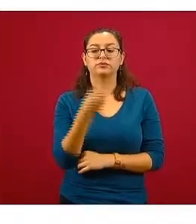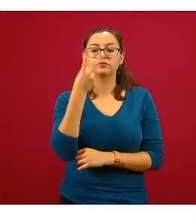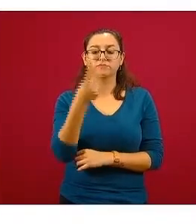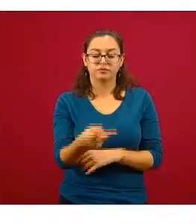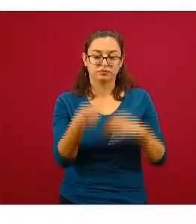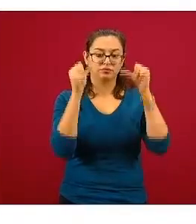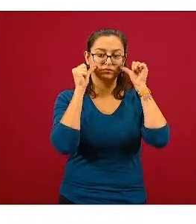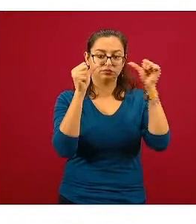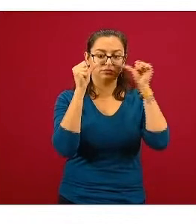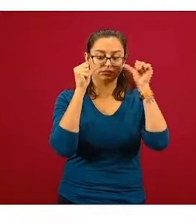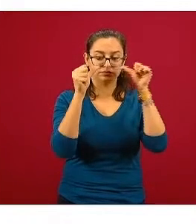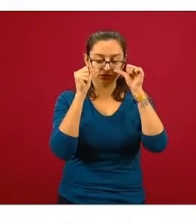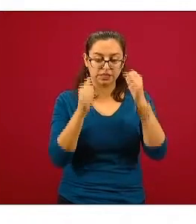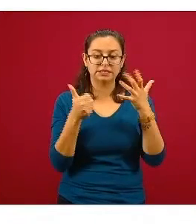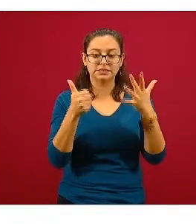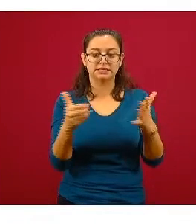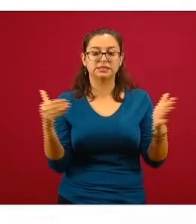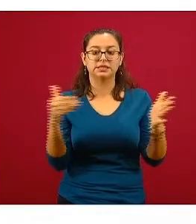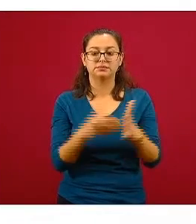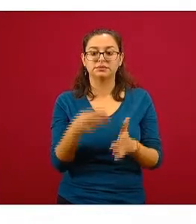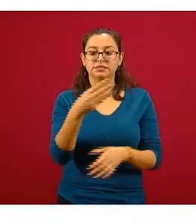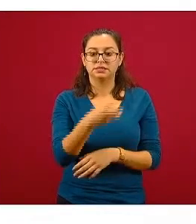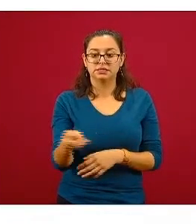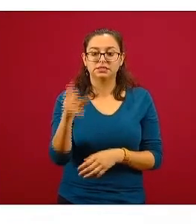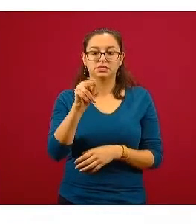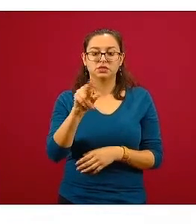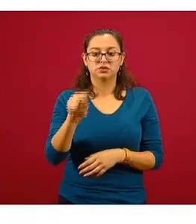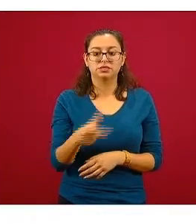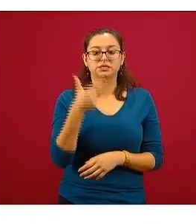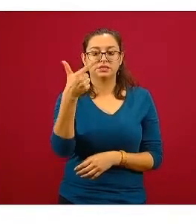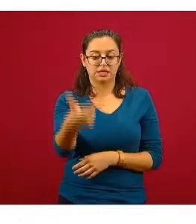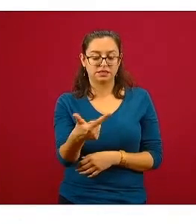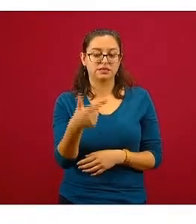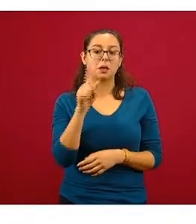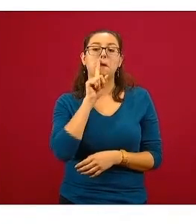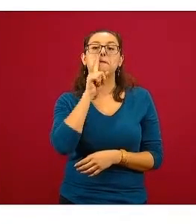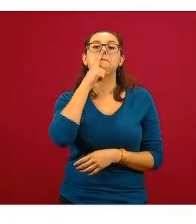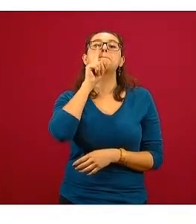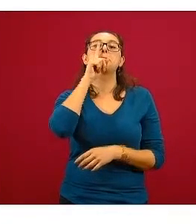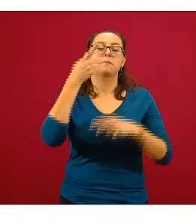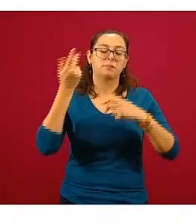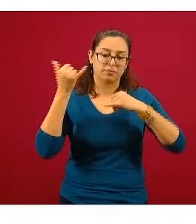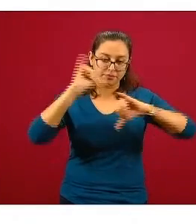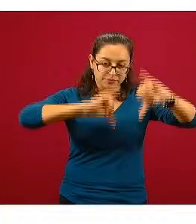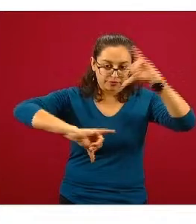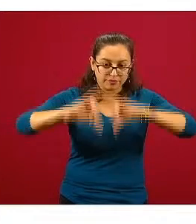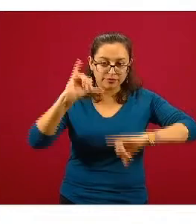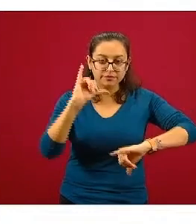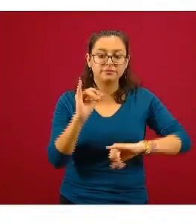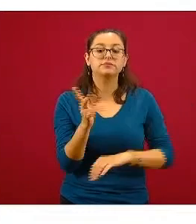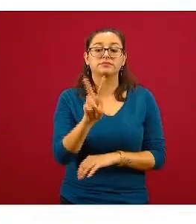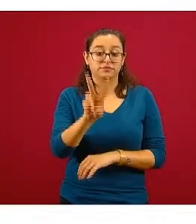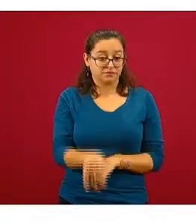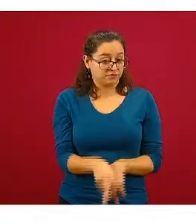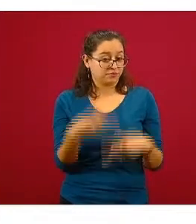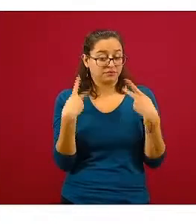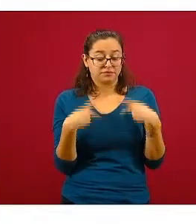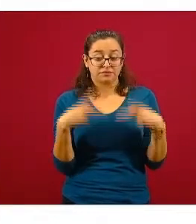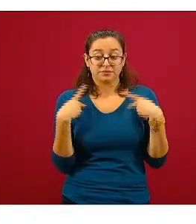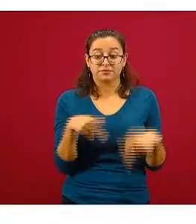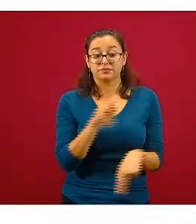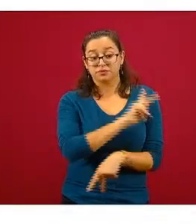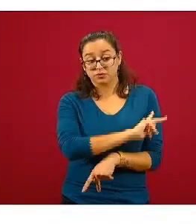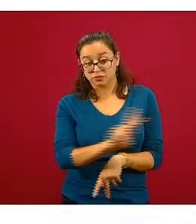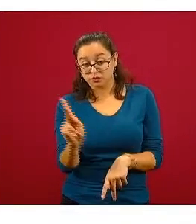7.492 atenciones con 6.387 pruebas. Evidentemente, todos los pacientes que